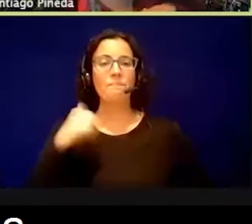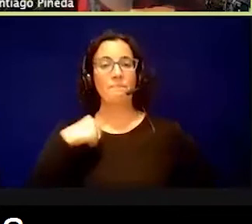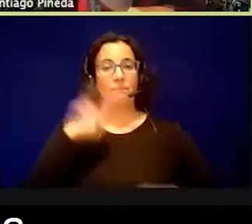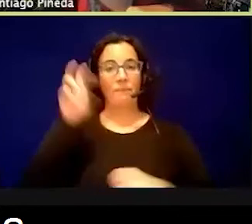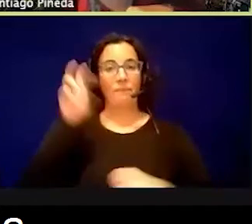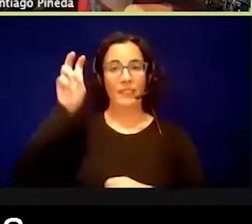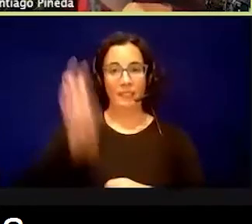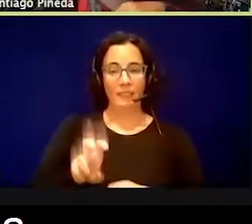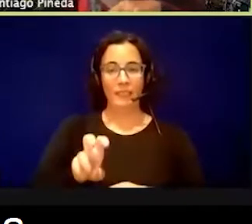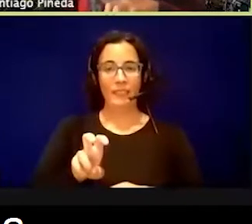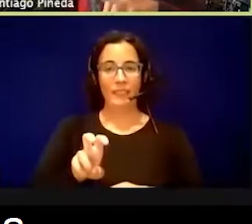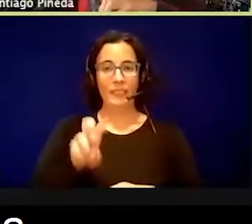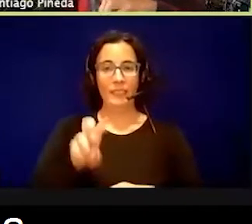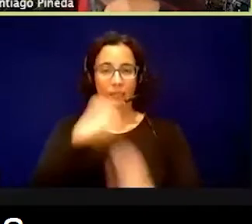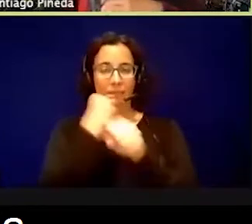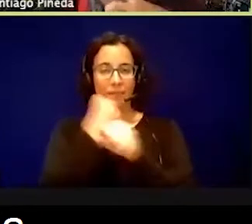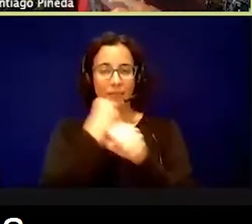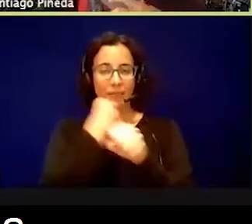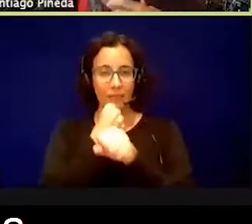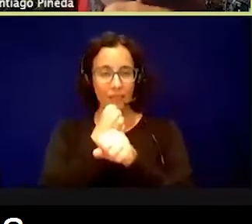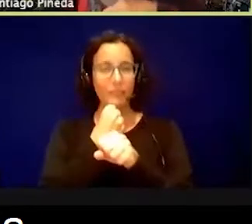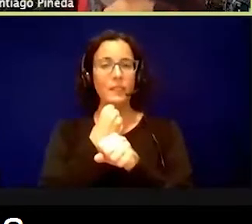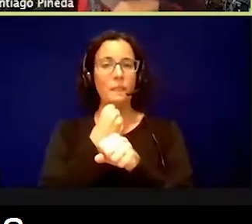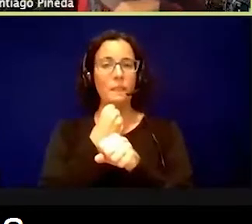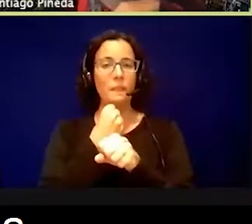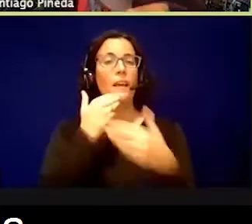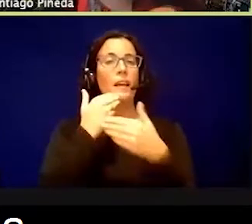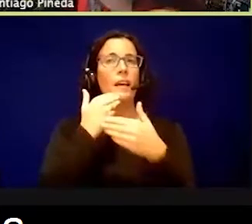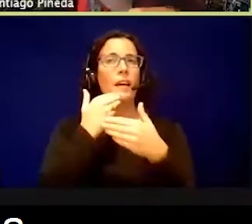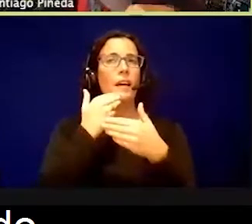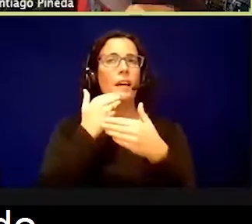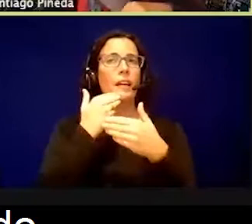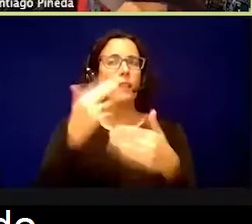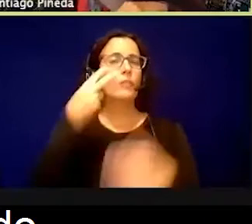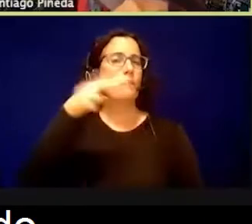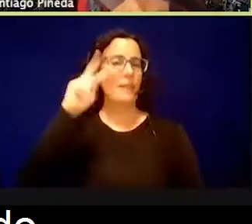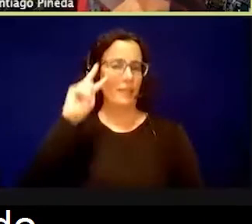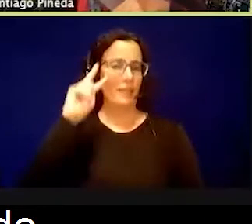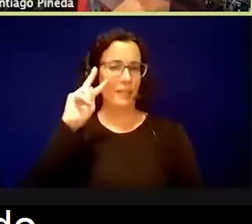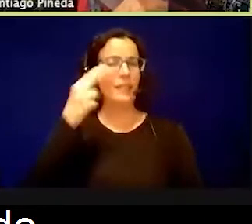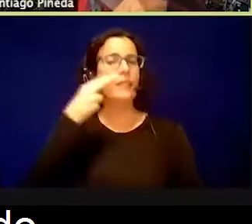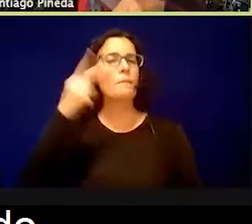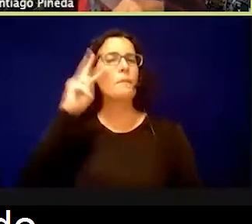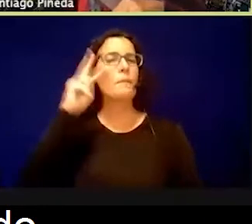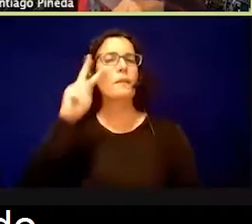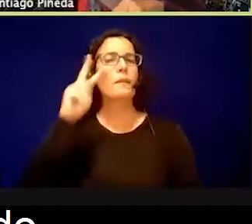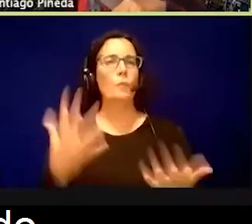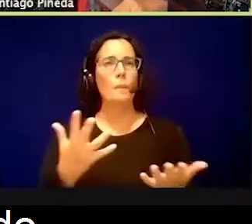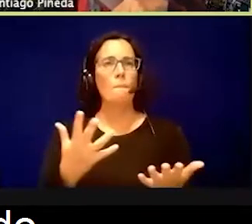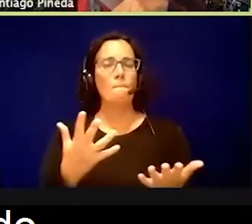a través de una experiencia que fue